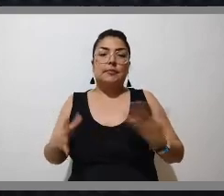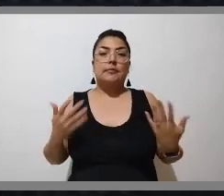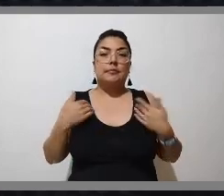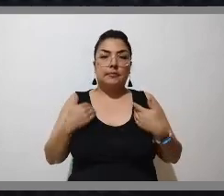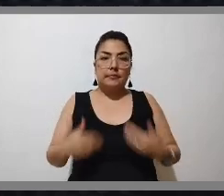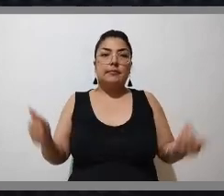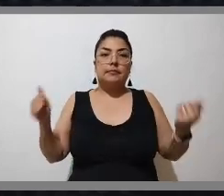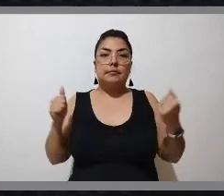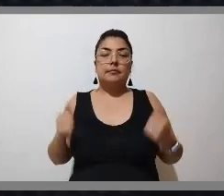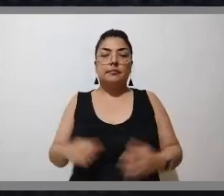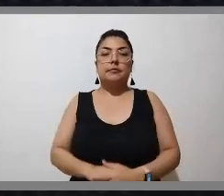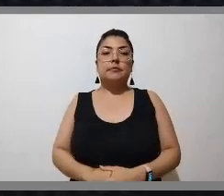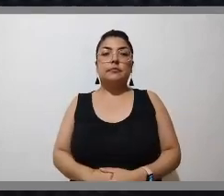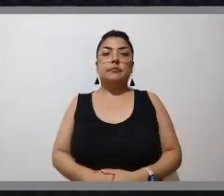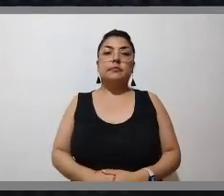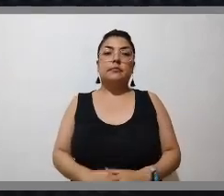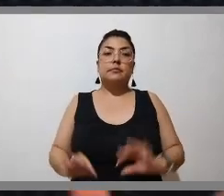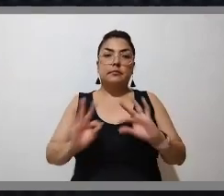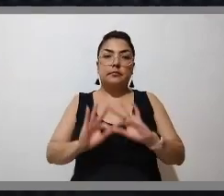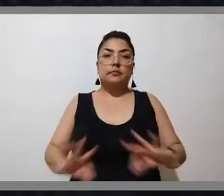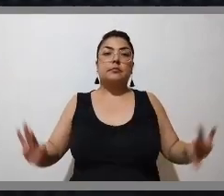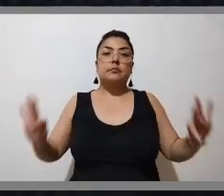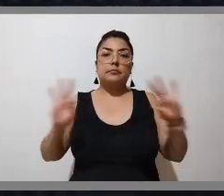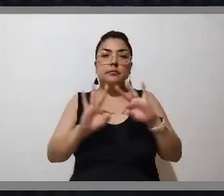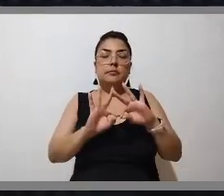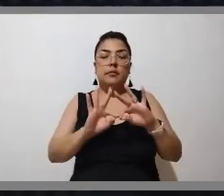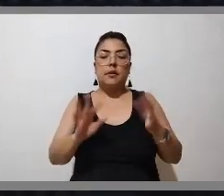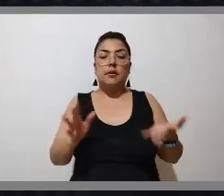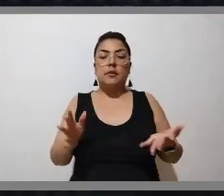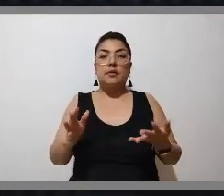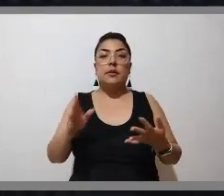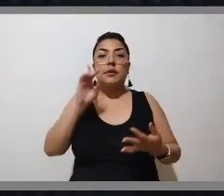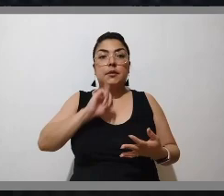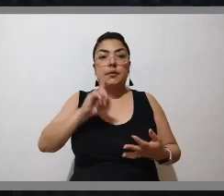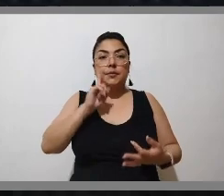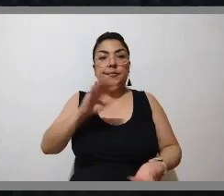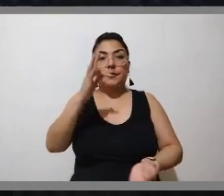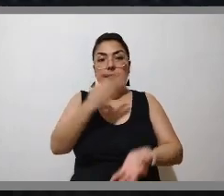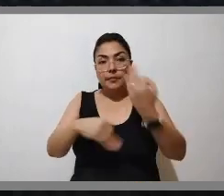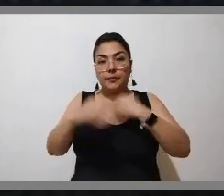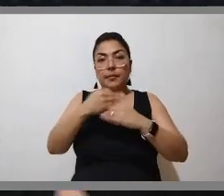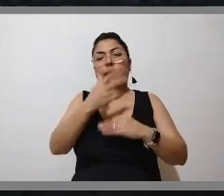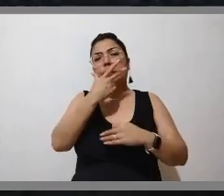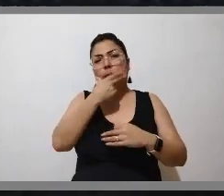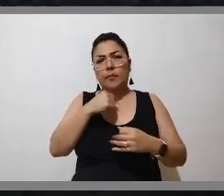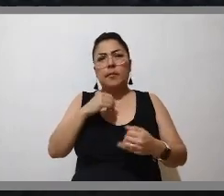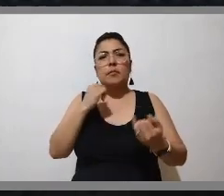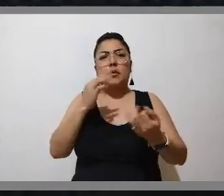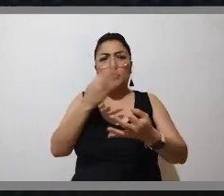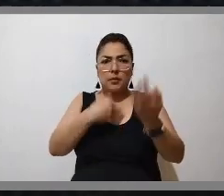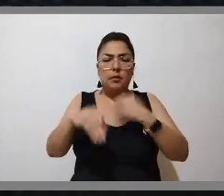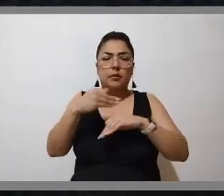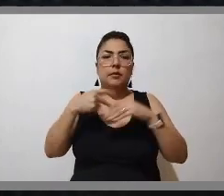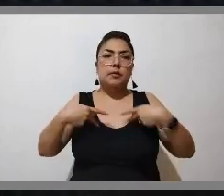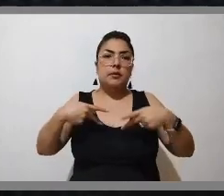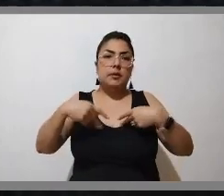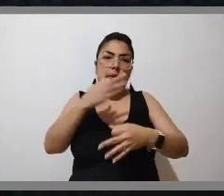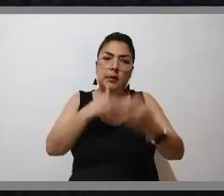agenda muy ocupada, y pues es muy importante que les habláramos a todas las mujeres, a toda la ciudadanía en general,